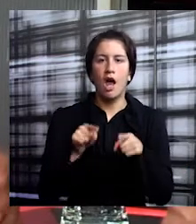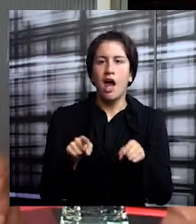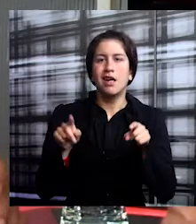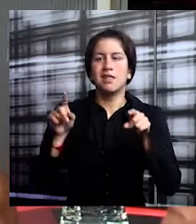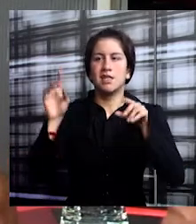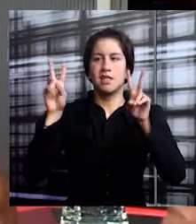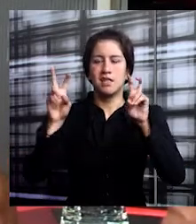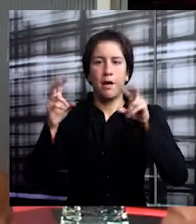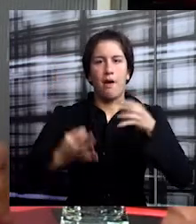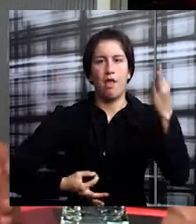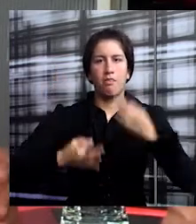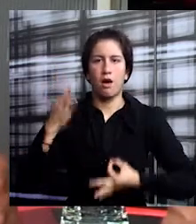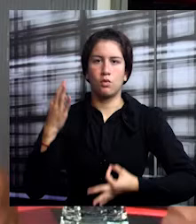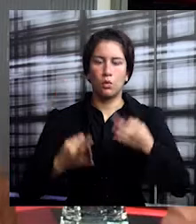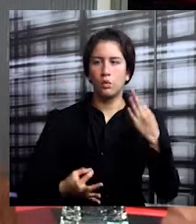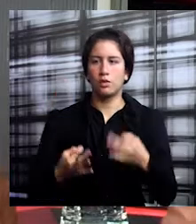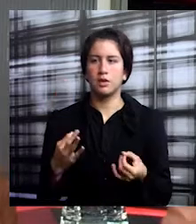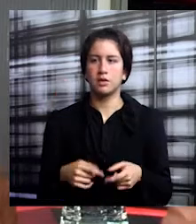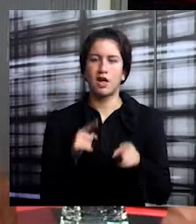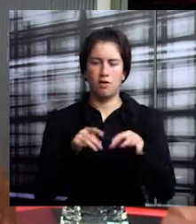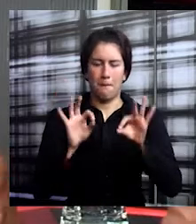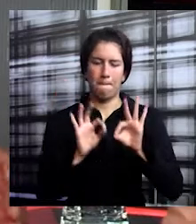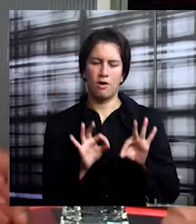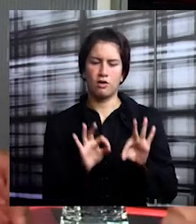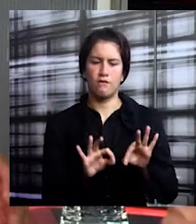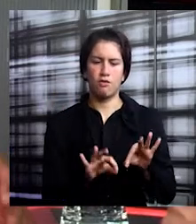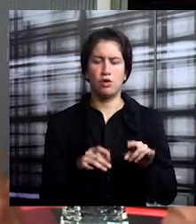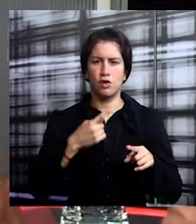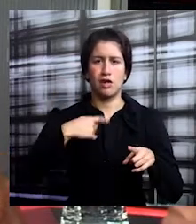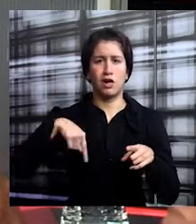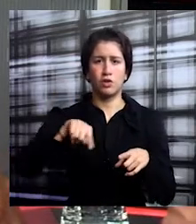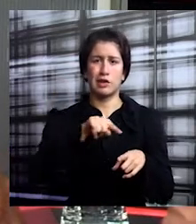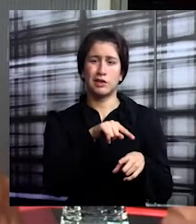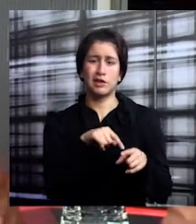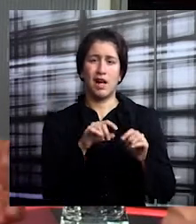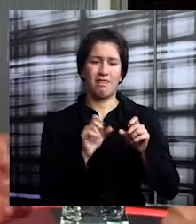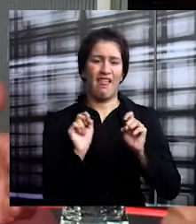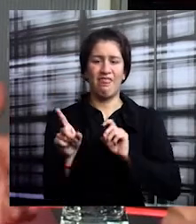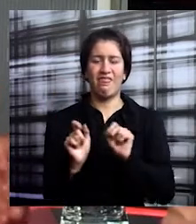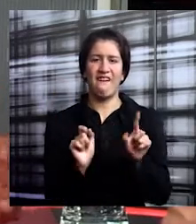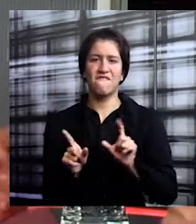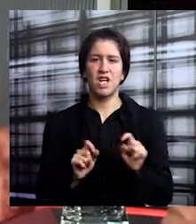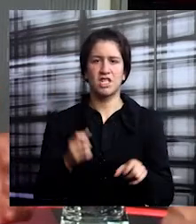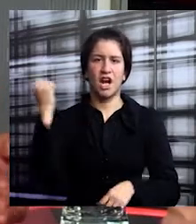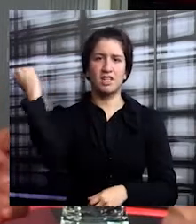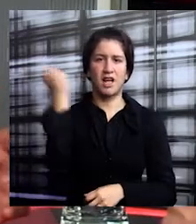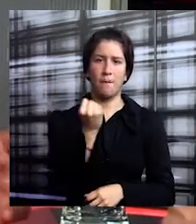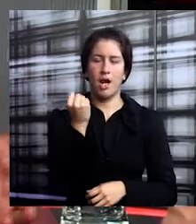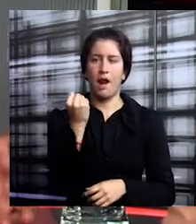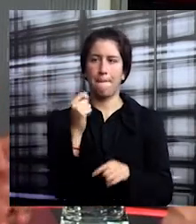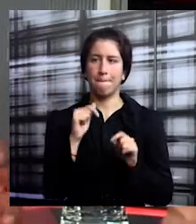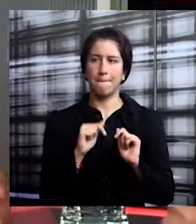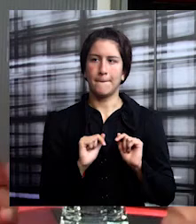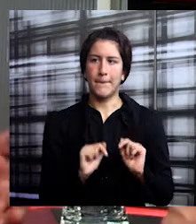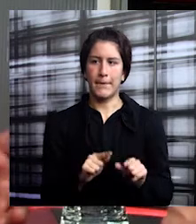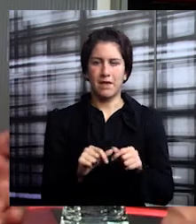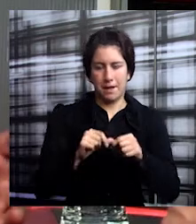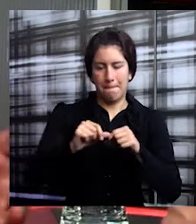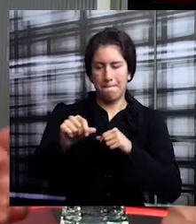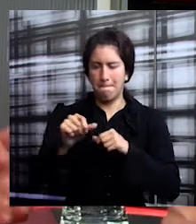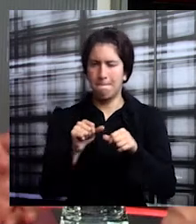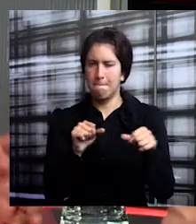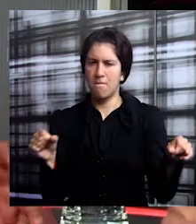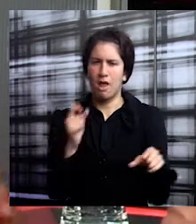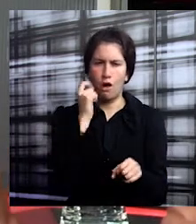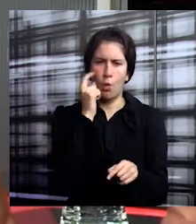y en el caso específico en el que hemos estado nosotros, que es el ranking de defensa criminal, que mide en términos generales cuál es la participación